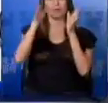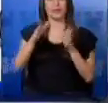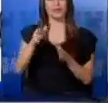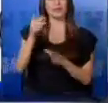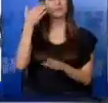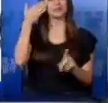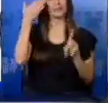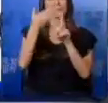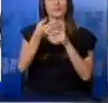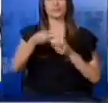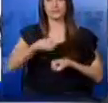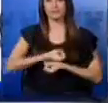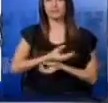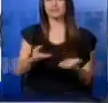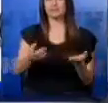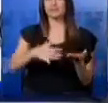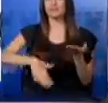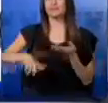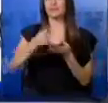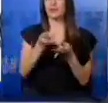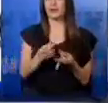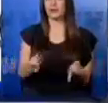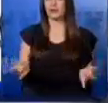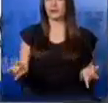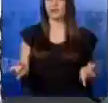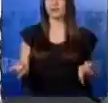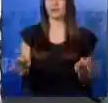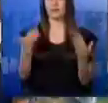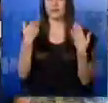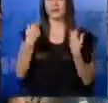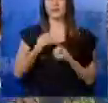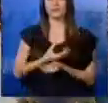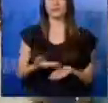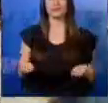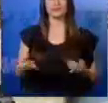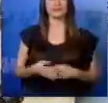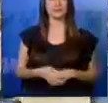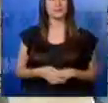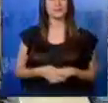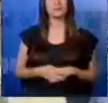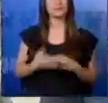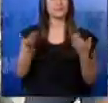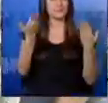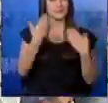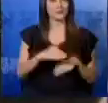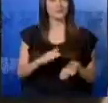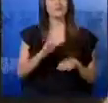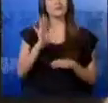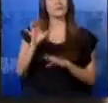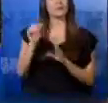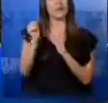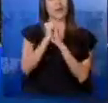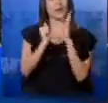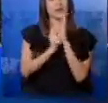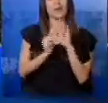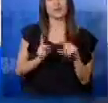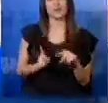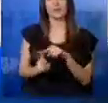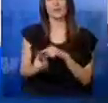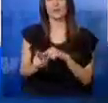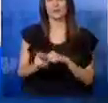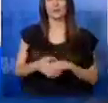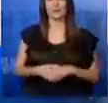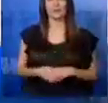el objetivo de entregar un espacio de calidad a Guayaquil. Posterior a esto, cumplió con su respectiva inauguración.